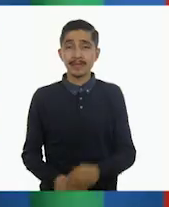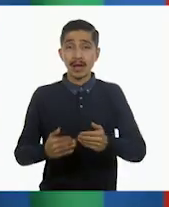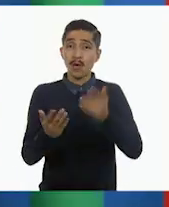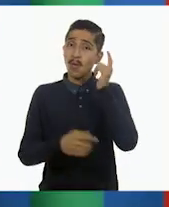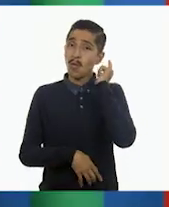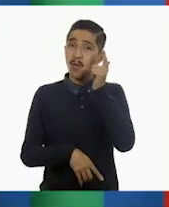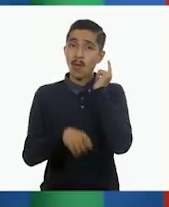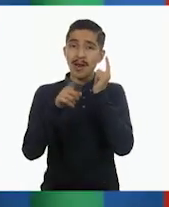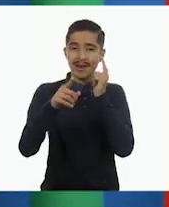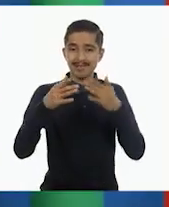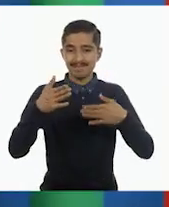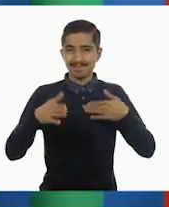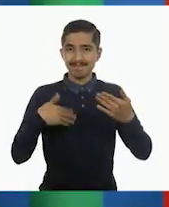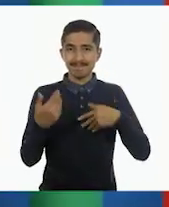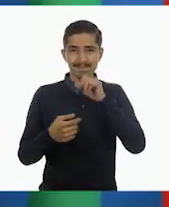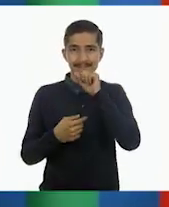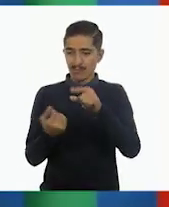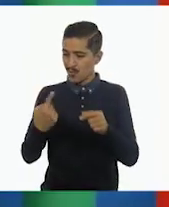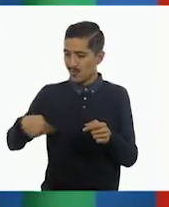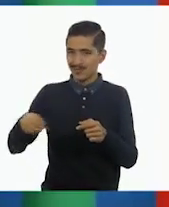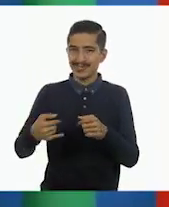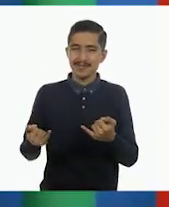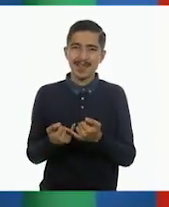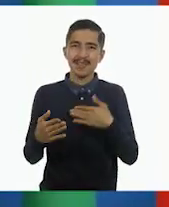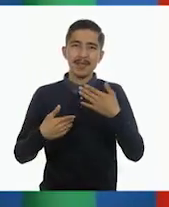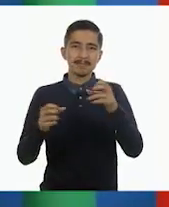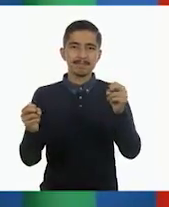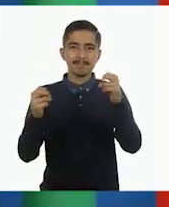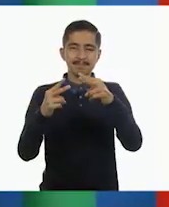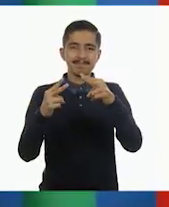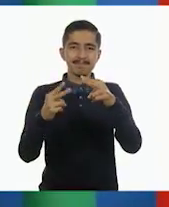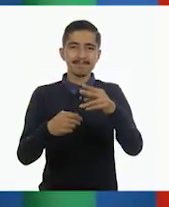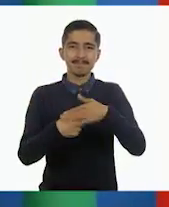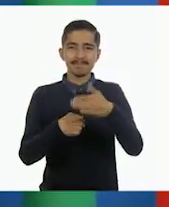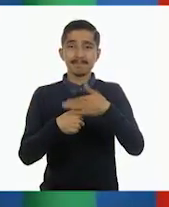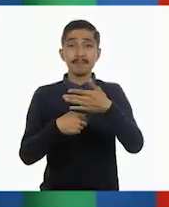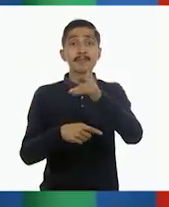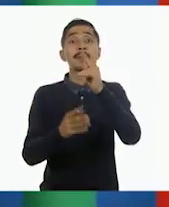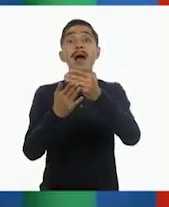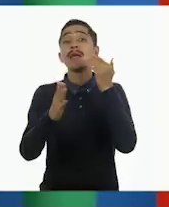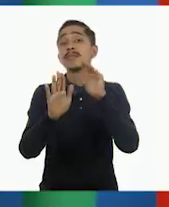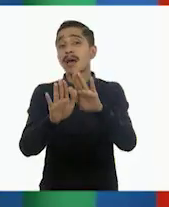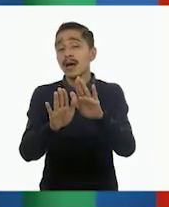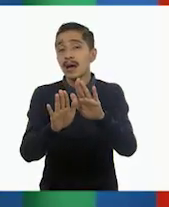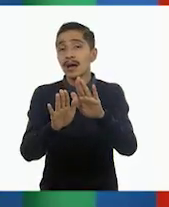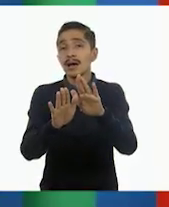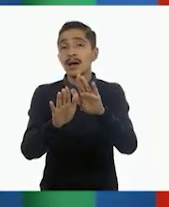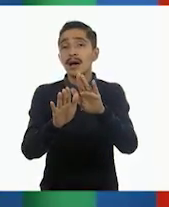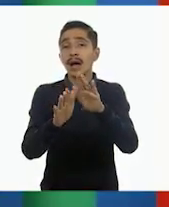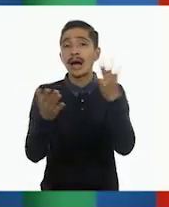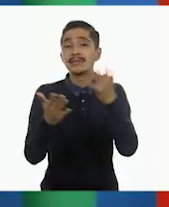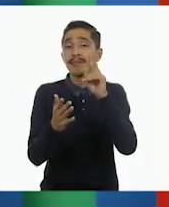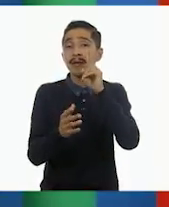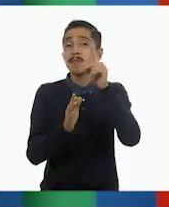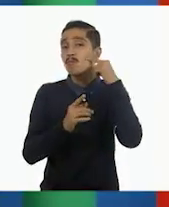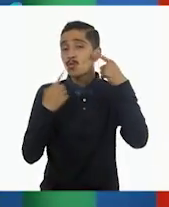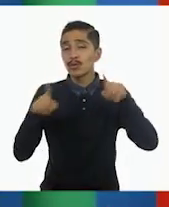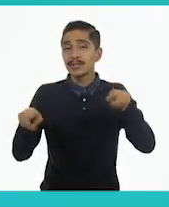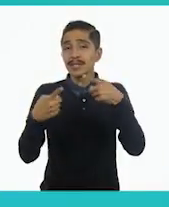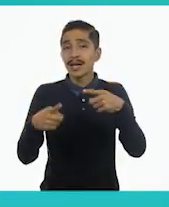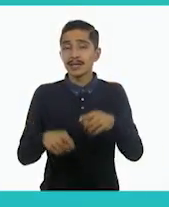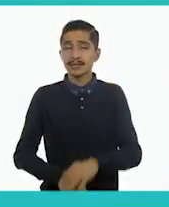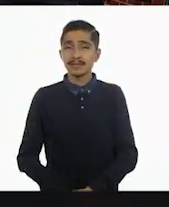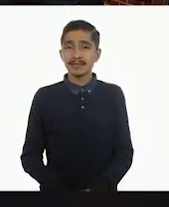Espero que lo hayan disfrutado tanto como nosotros. Hasta la próxima. Pero antes, vamos con una cápsula musical.